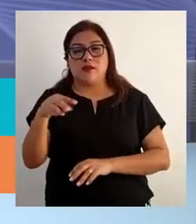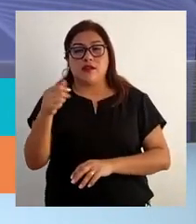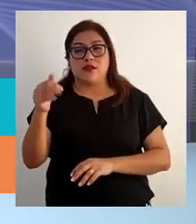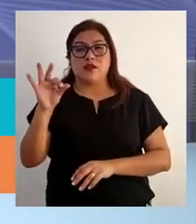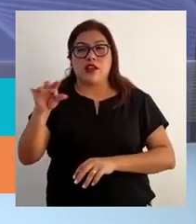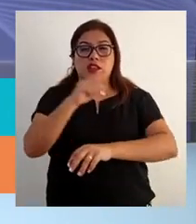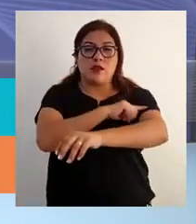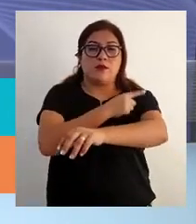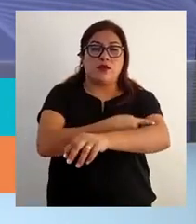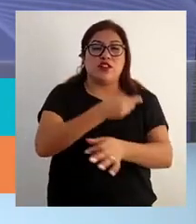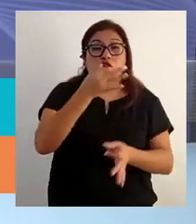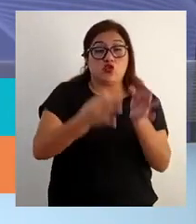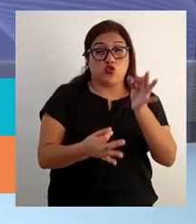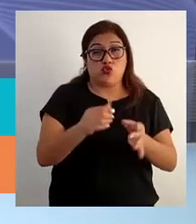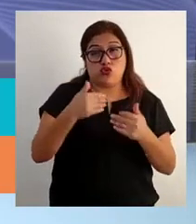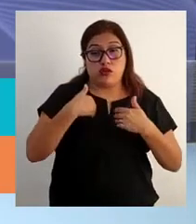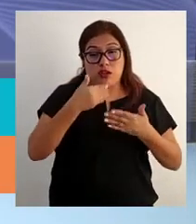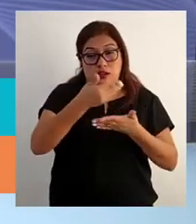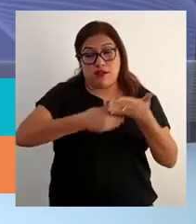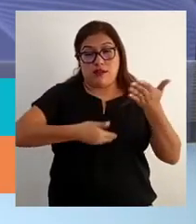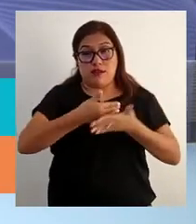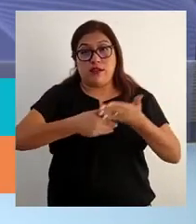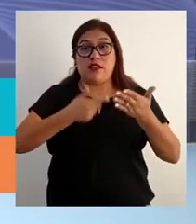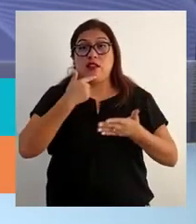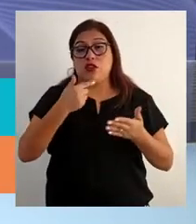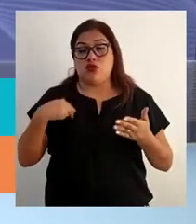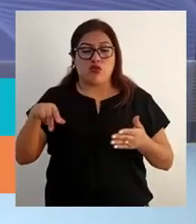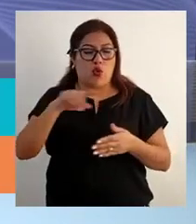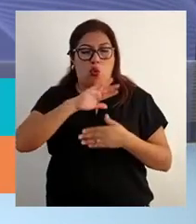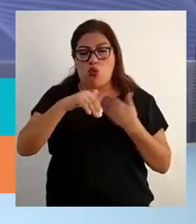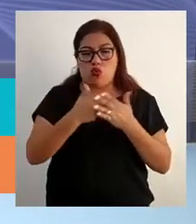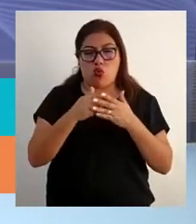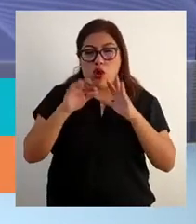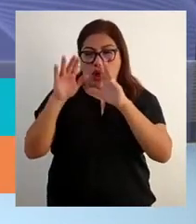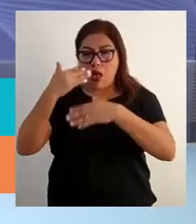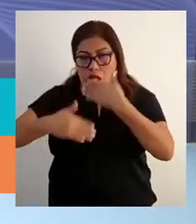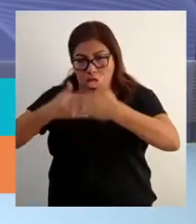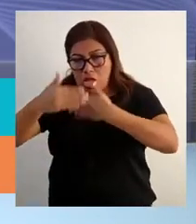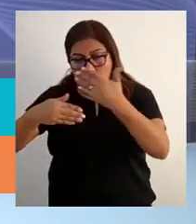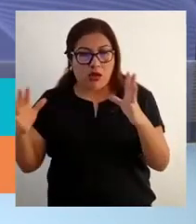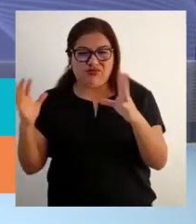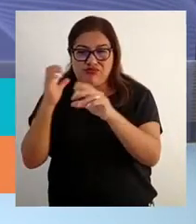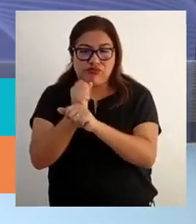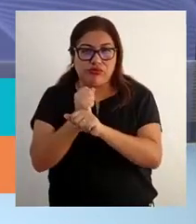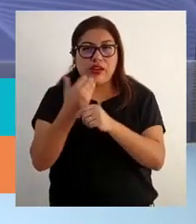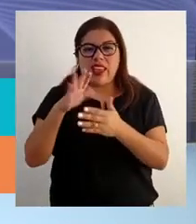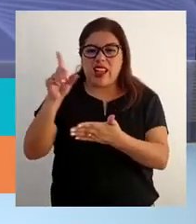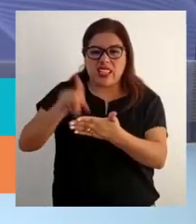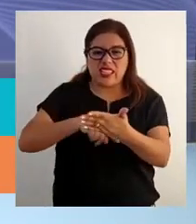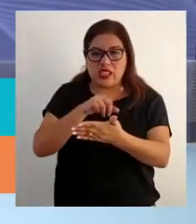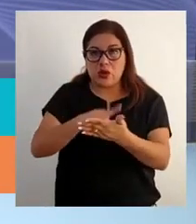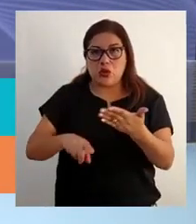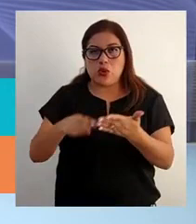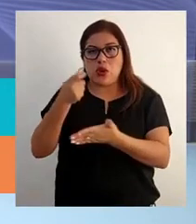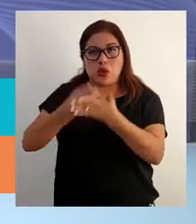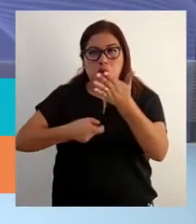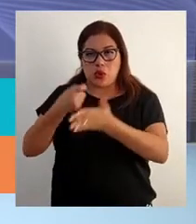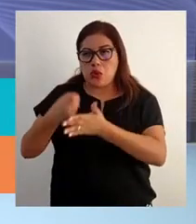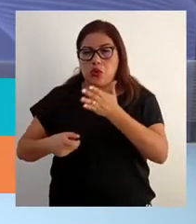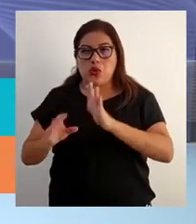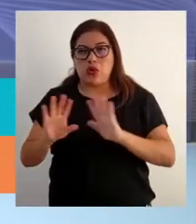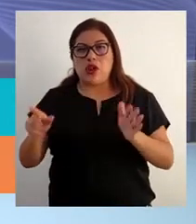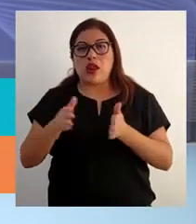Judicial, a través de la cual simplificamos todo ese procedimiento, ¿no? Lo hemos exonerado de tasas, tanto la solicitud de